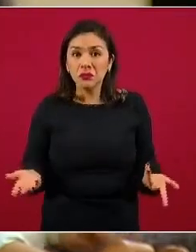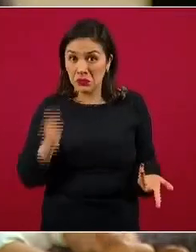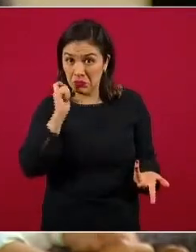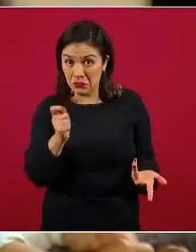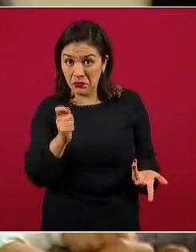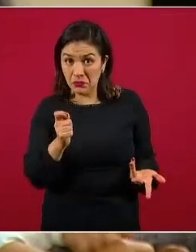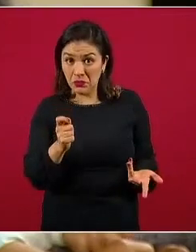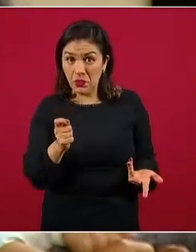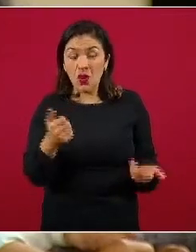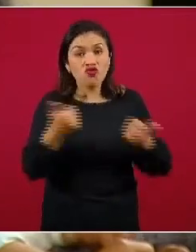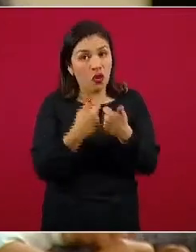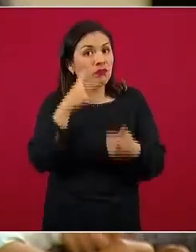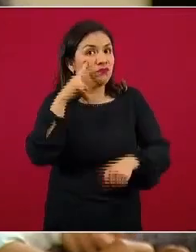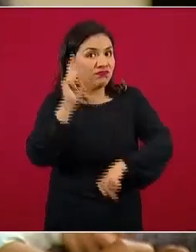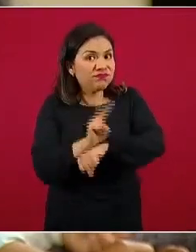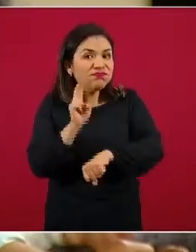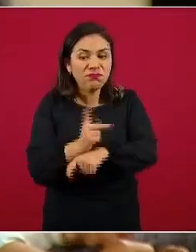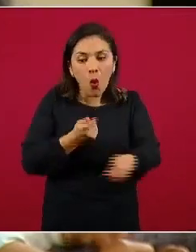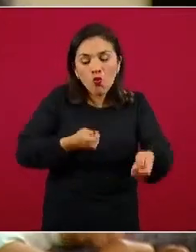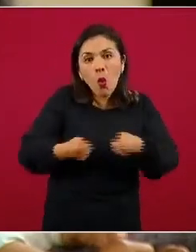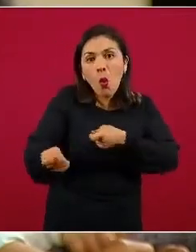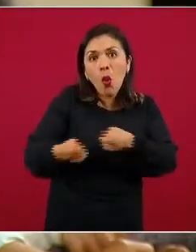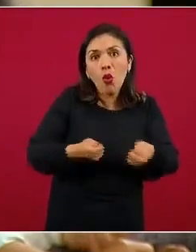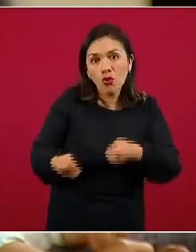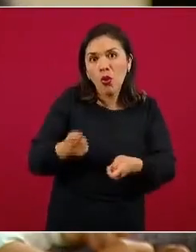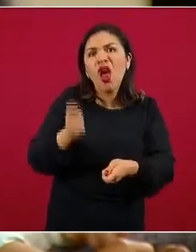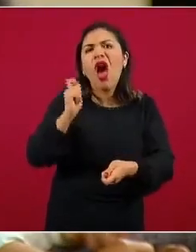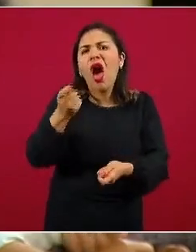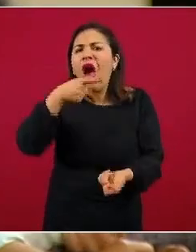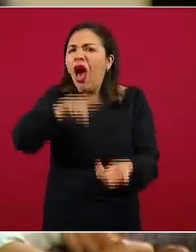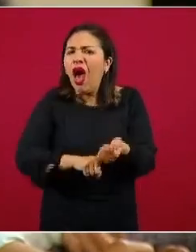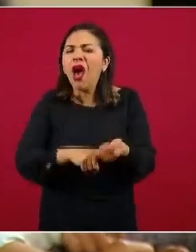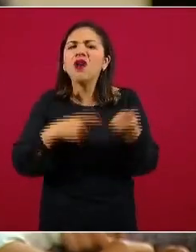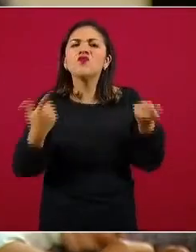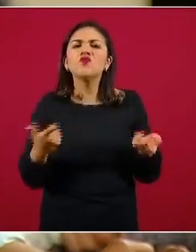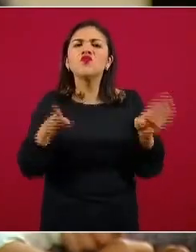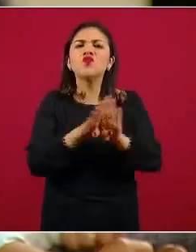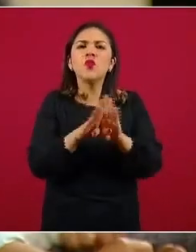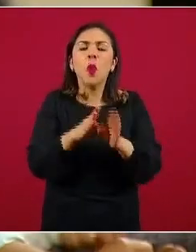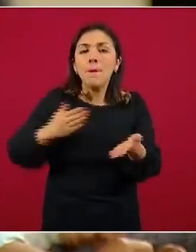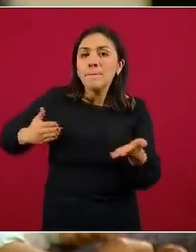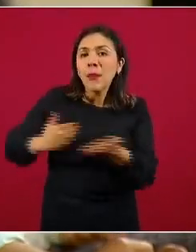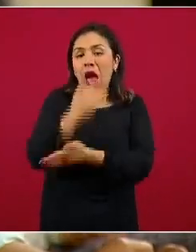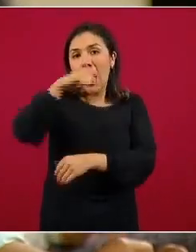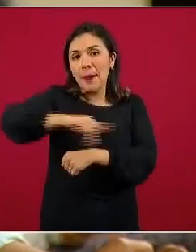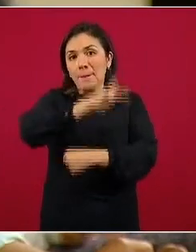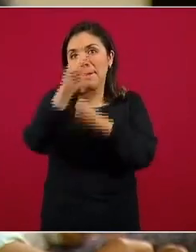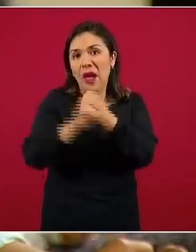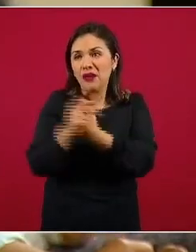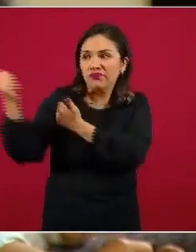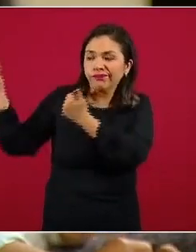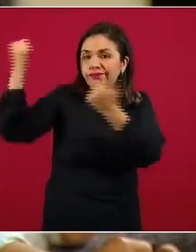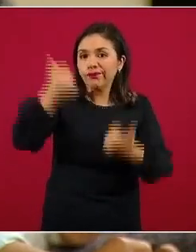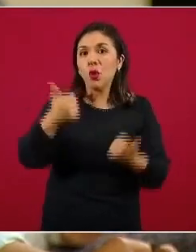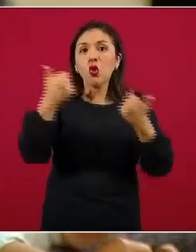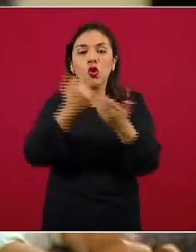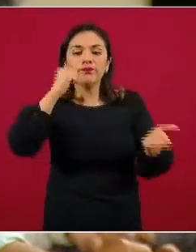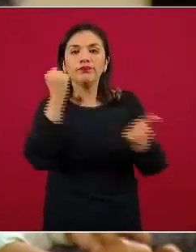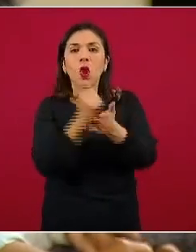pasarían por todo el control de lo que tiene que ver con el ingreso al país por parte de la